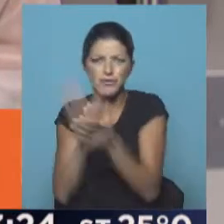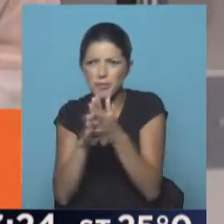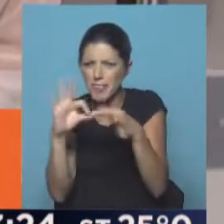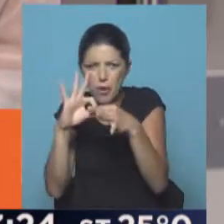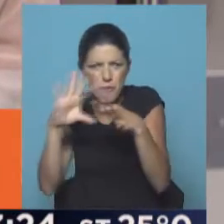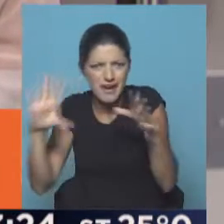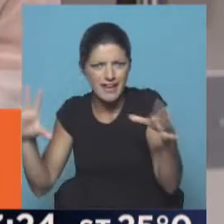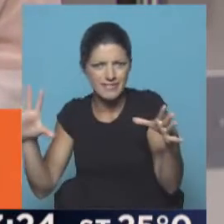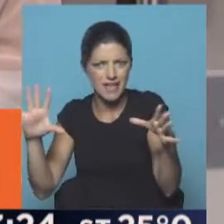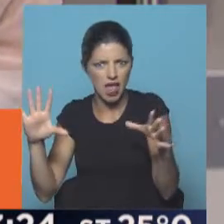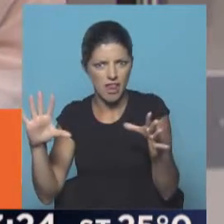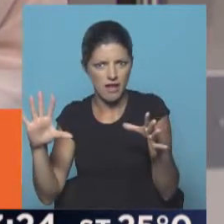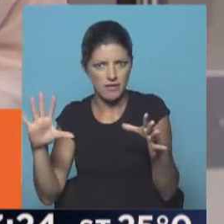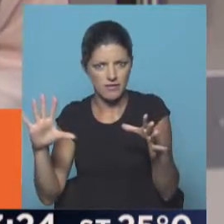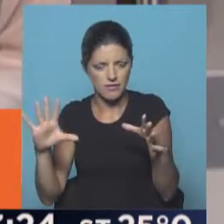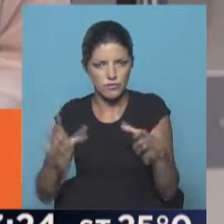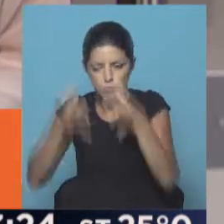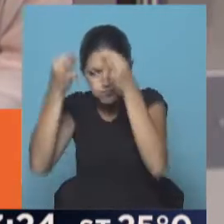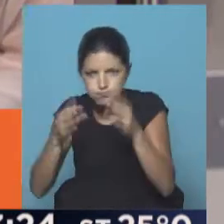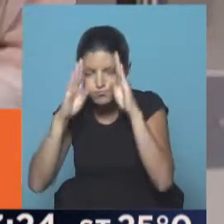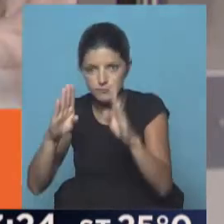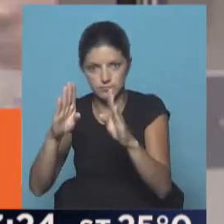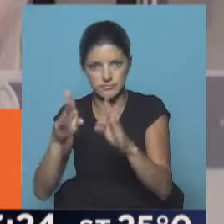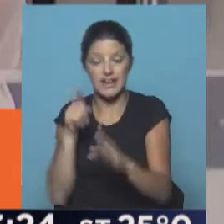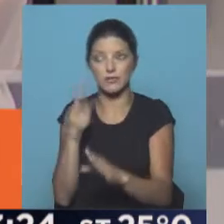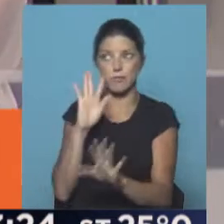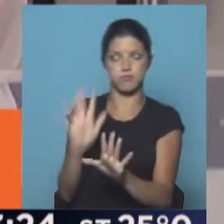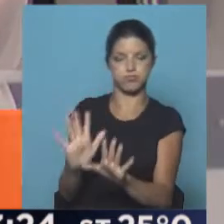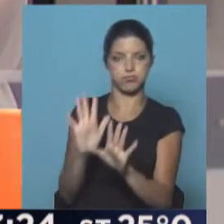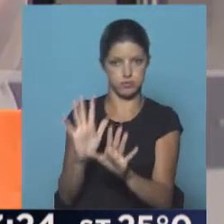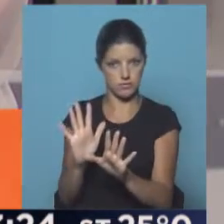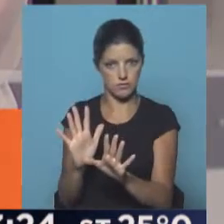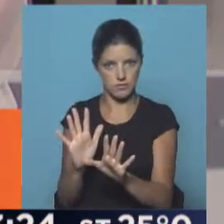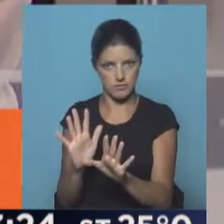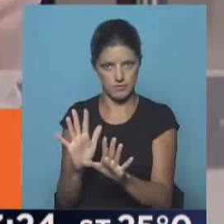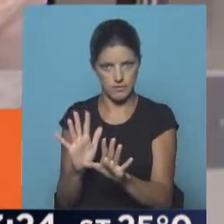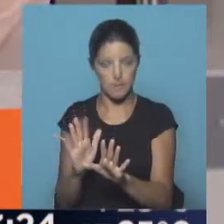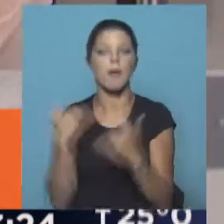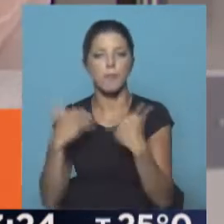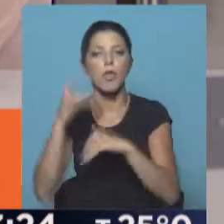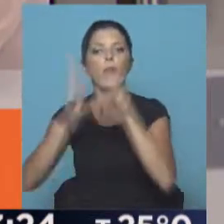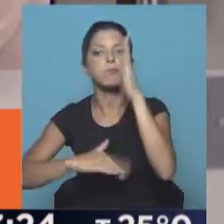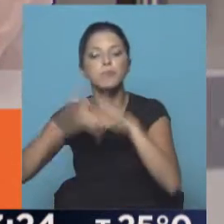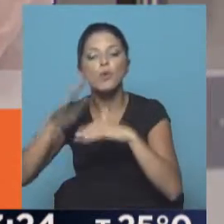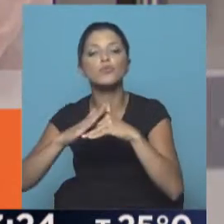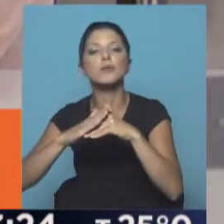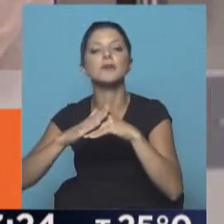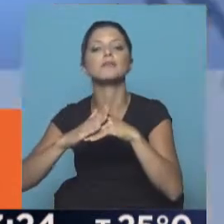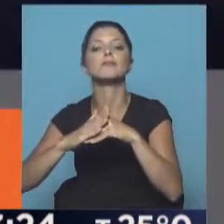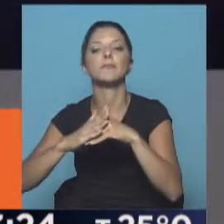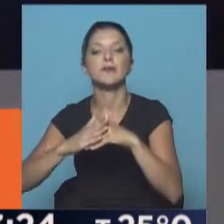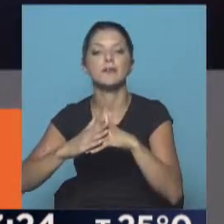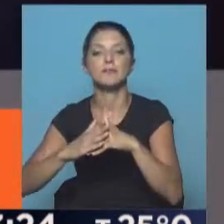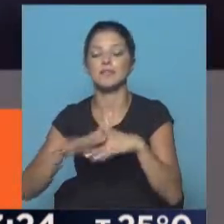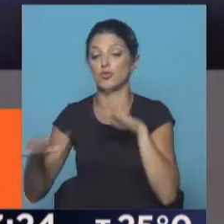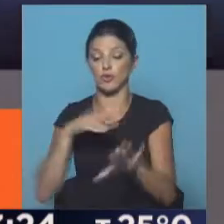de una sofisticación conceptual, que es una de las llaves maestras para la construcción de regímenes